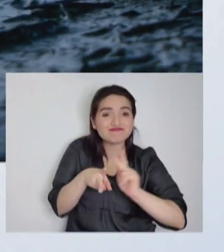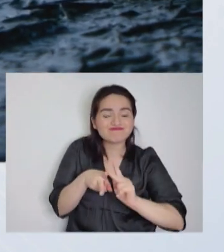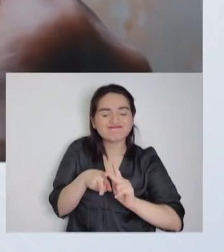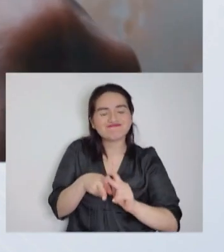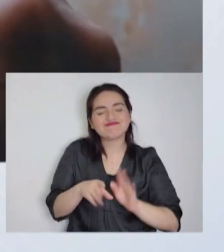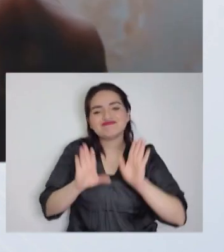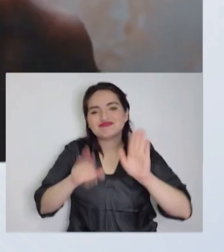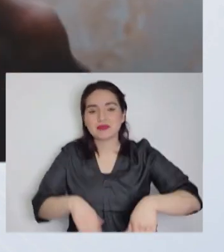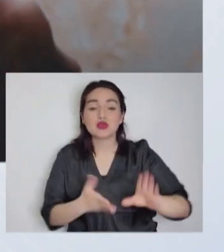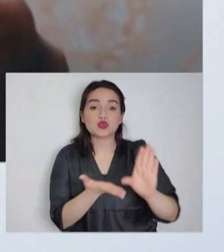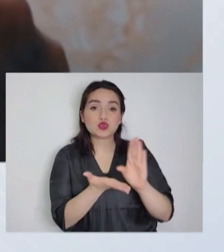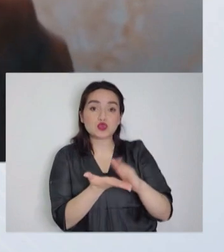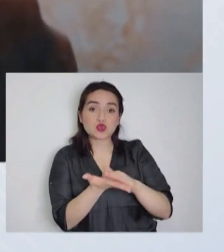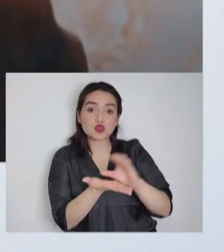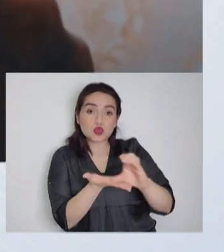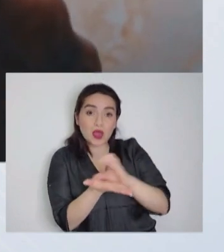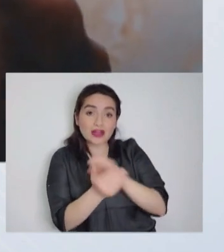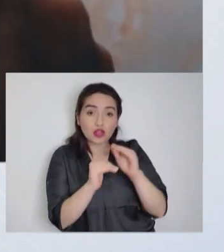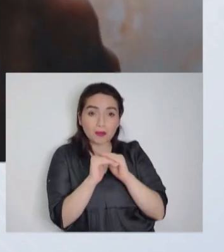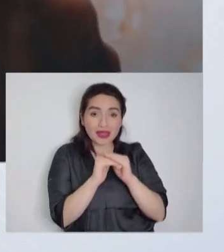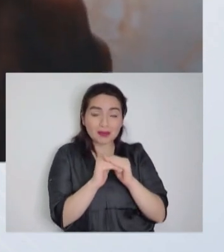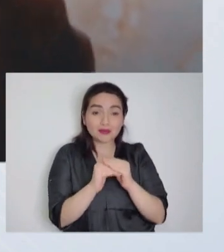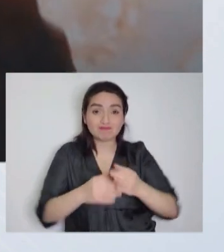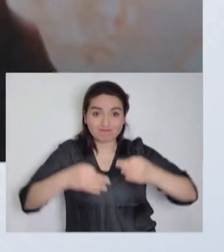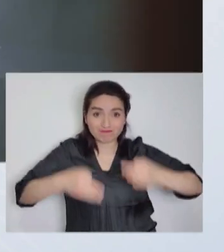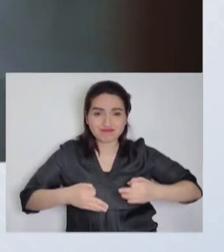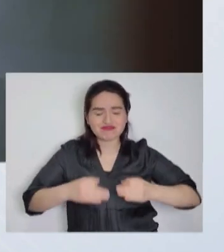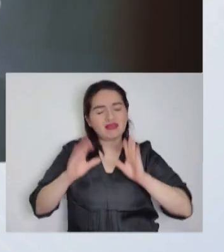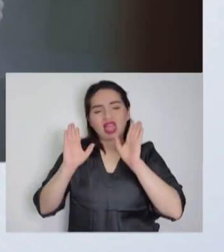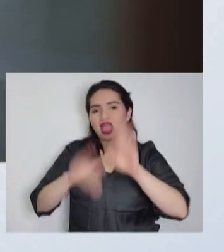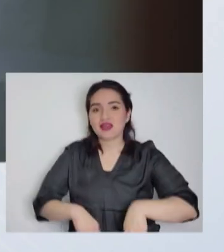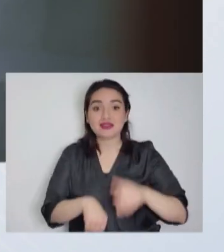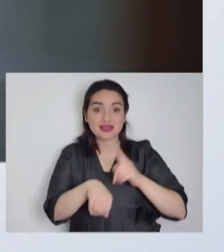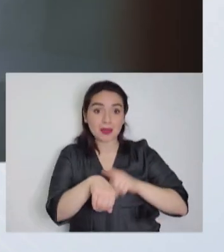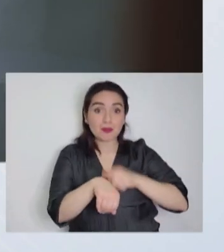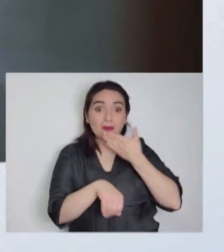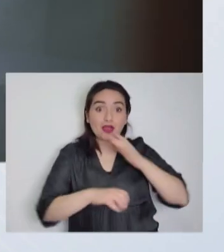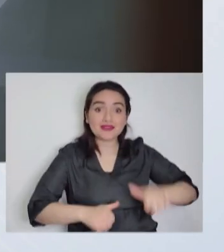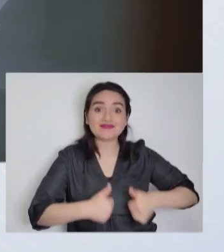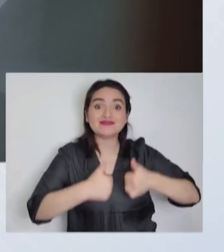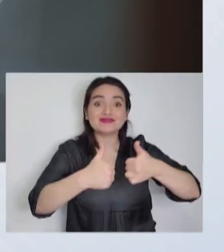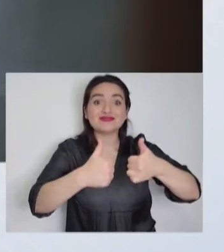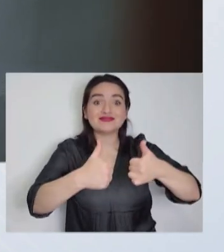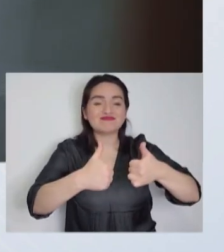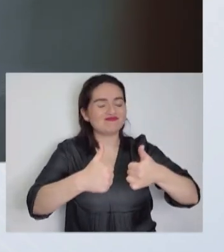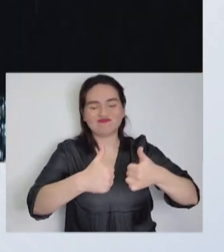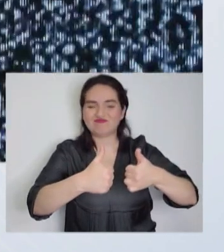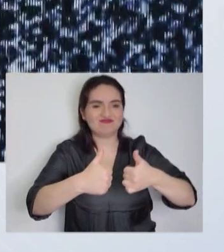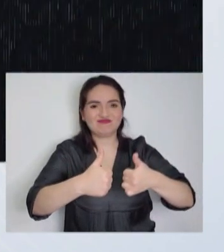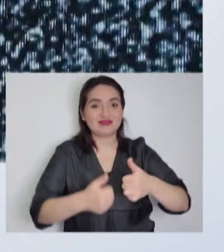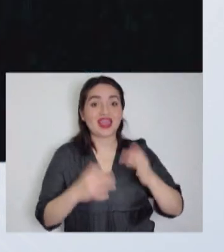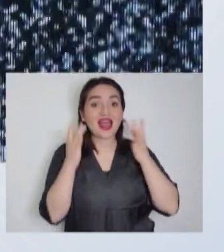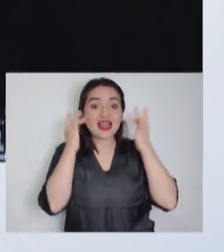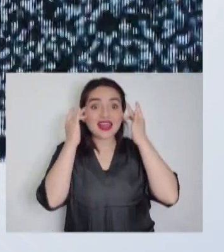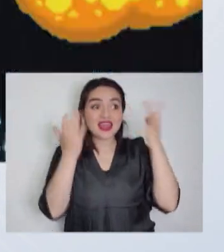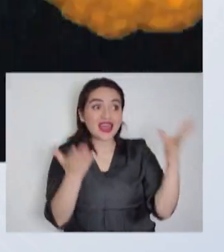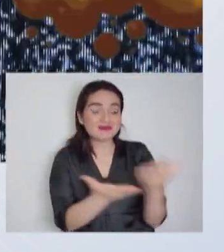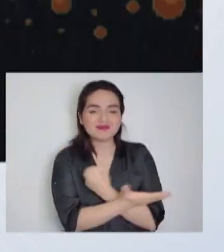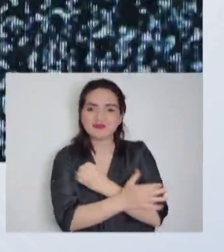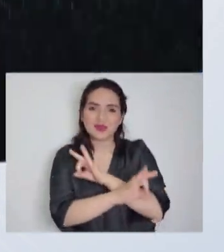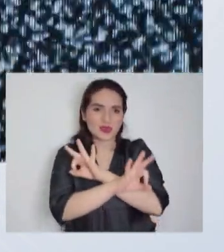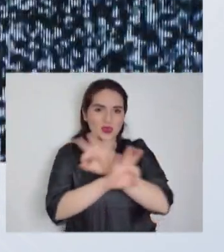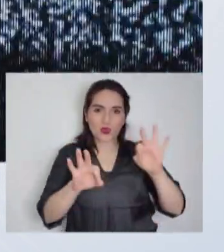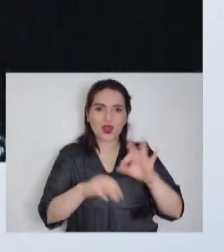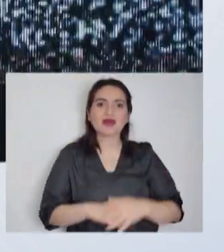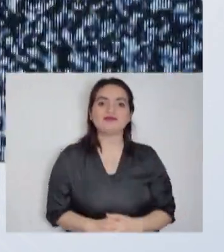invierno. Dejaste de esperar un sueldo mínimo decente. Dejaste de esperar tiempos mejores. La alegría no,